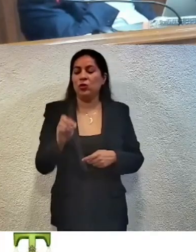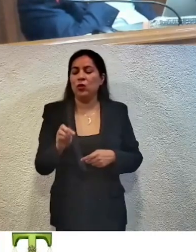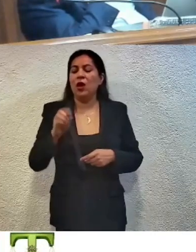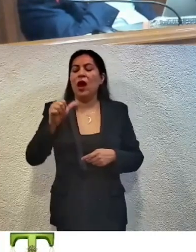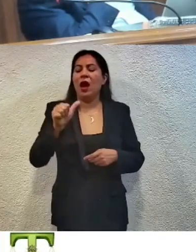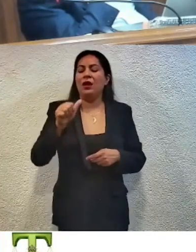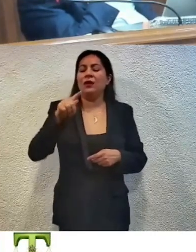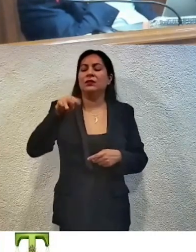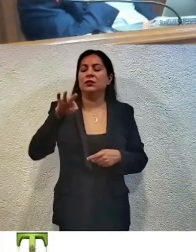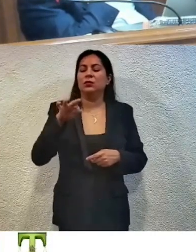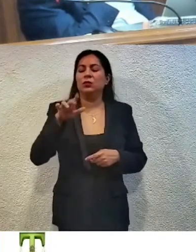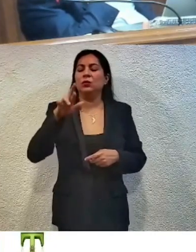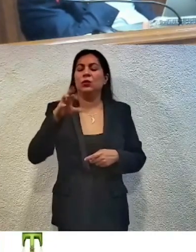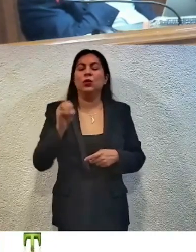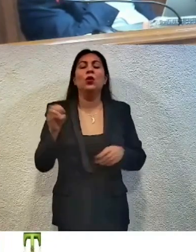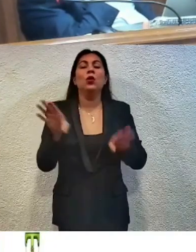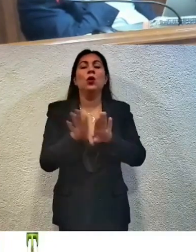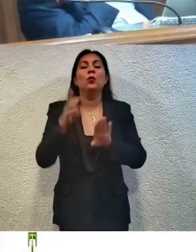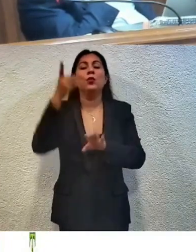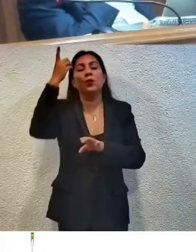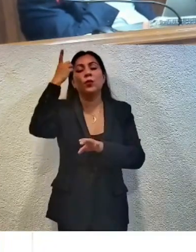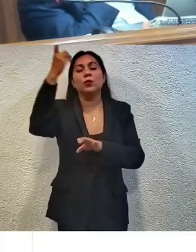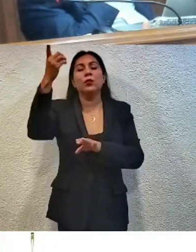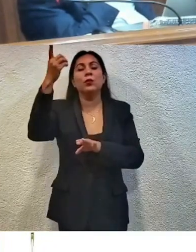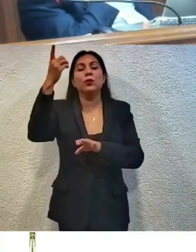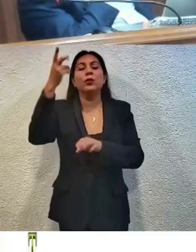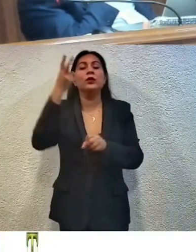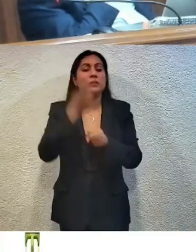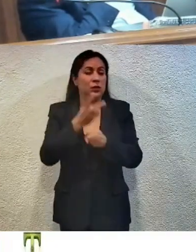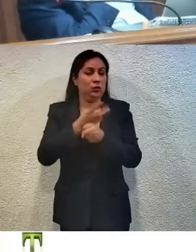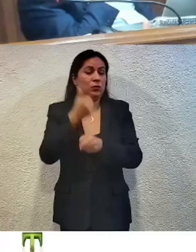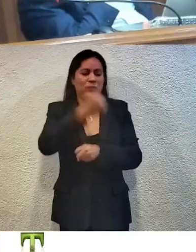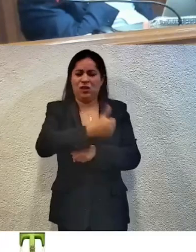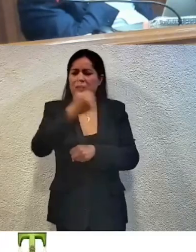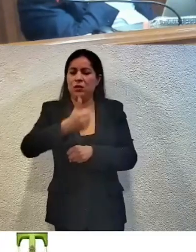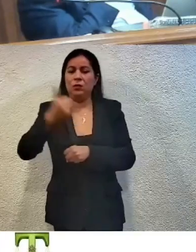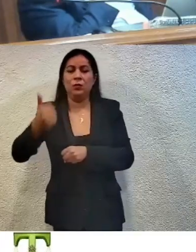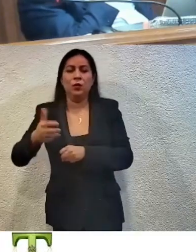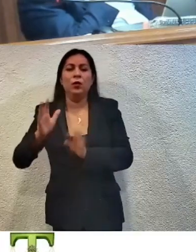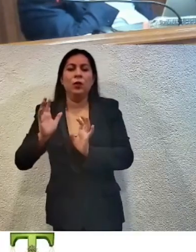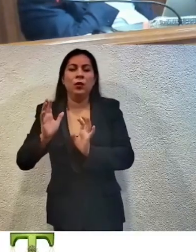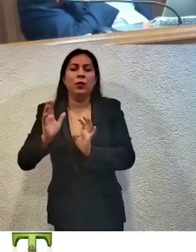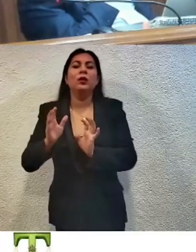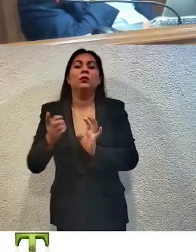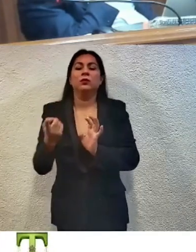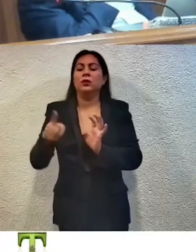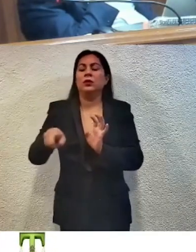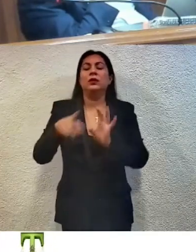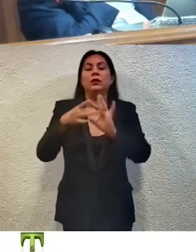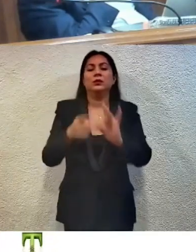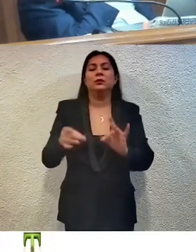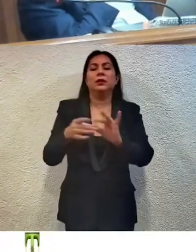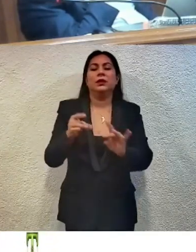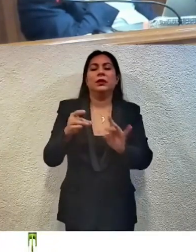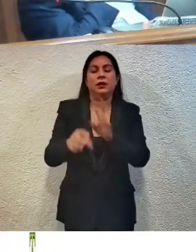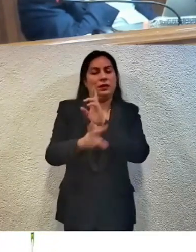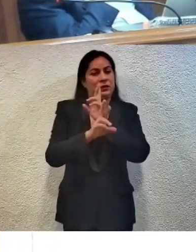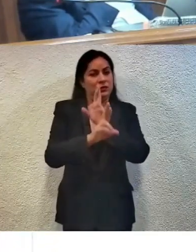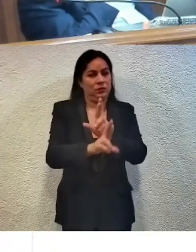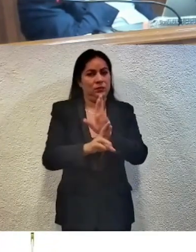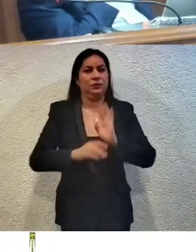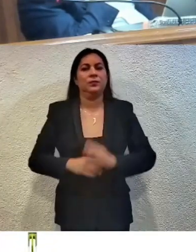Arturo Álvarez Angli como propietarios y suplentes respectivamente en los términos señalados en la presente